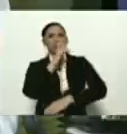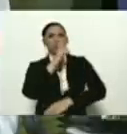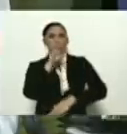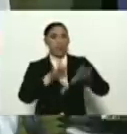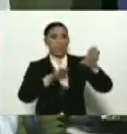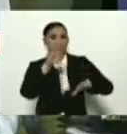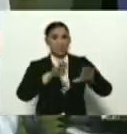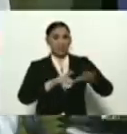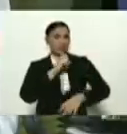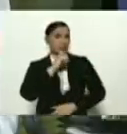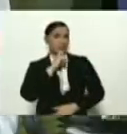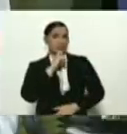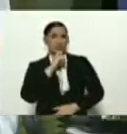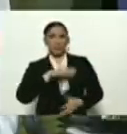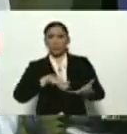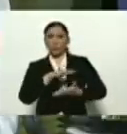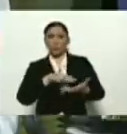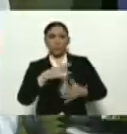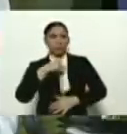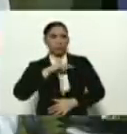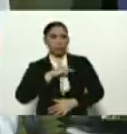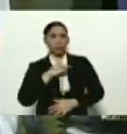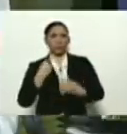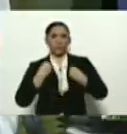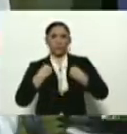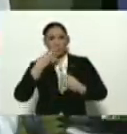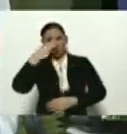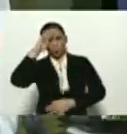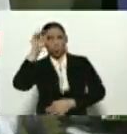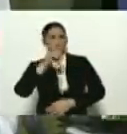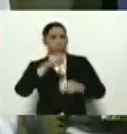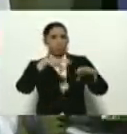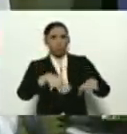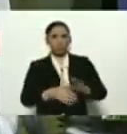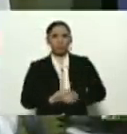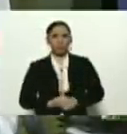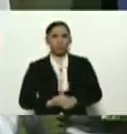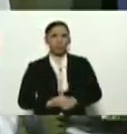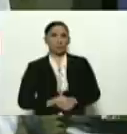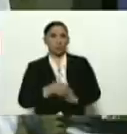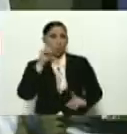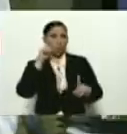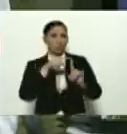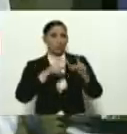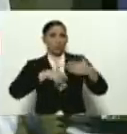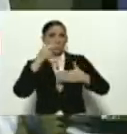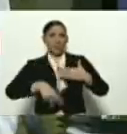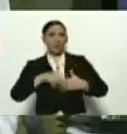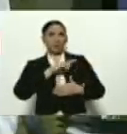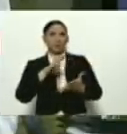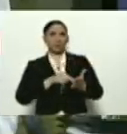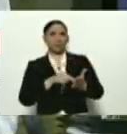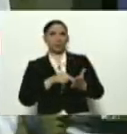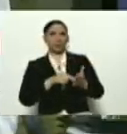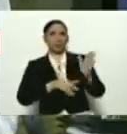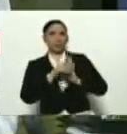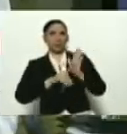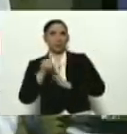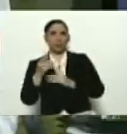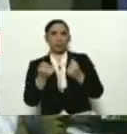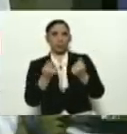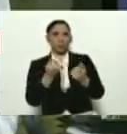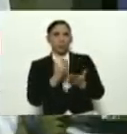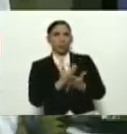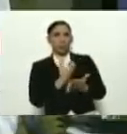de la compleja situación que atravesamos, Cuba no ha renunciado a los objetivos del Plan Nacional de Desarrollo Económico y